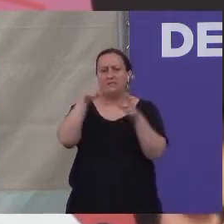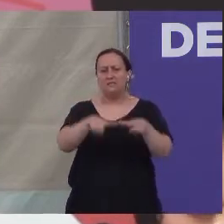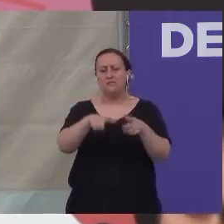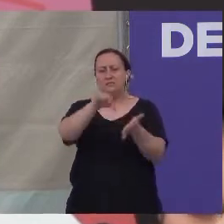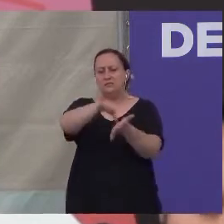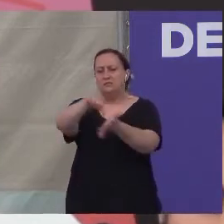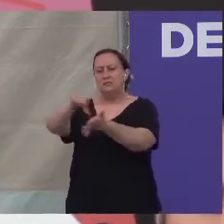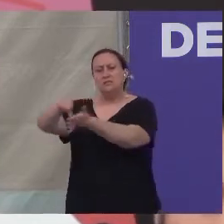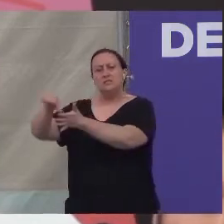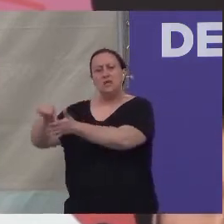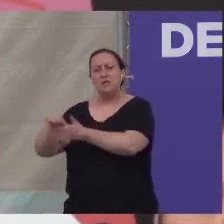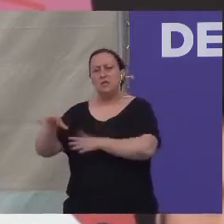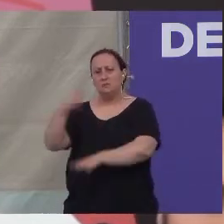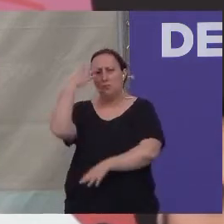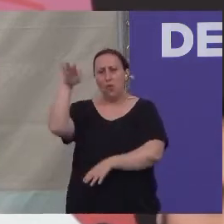el territorio.